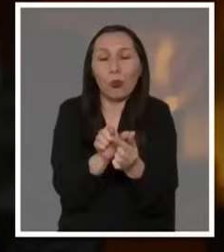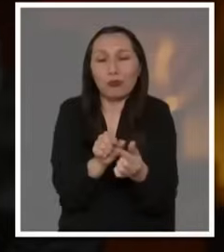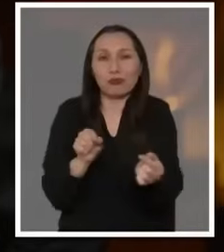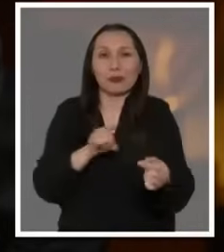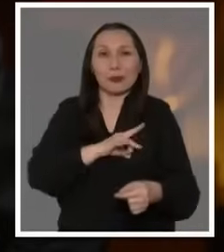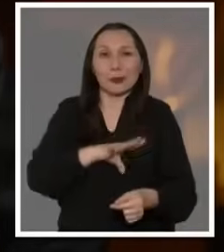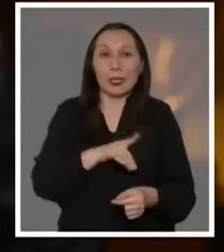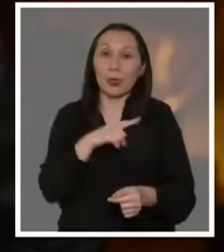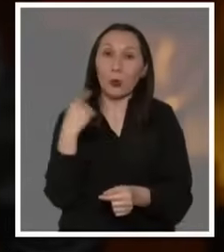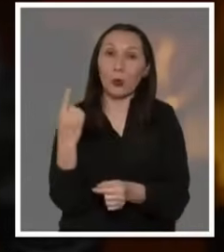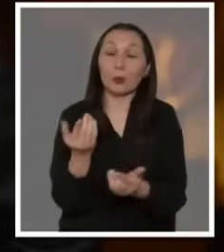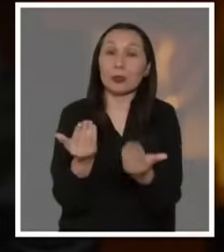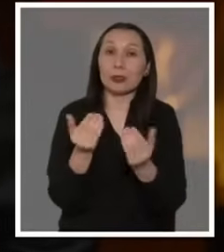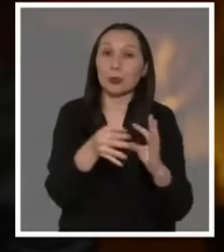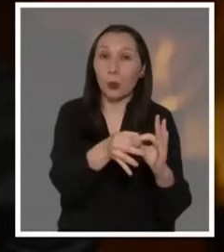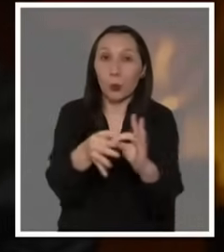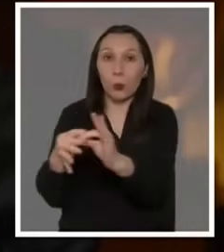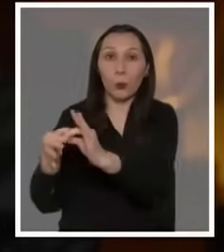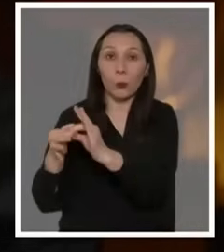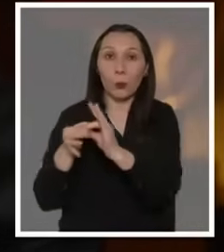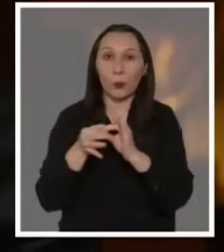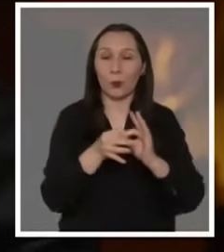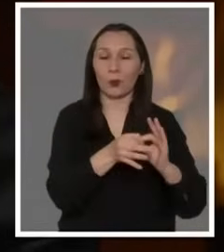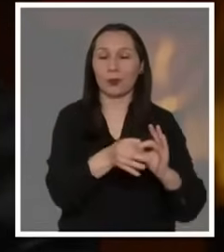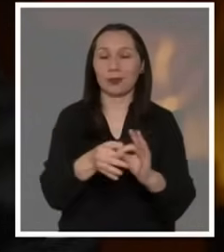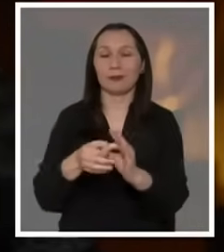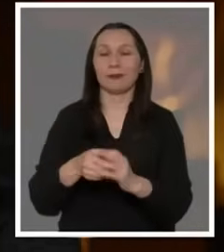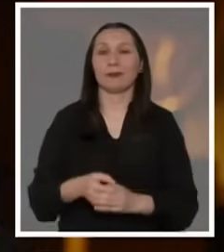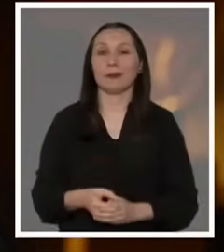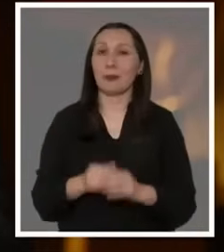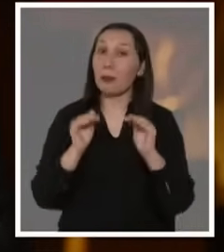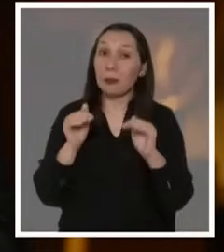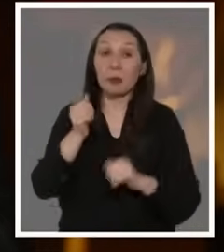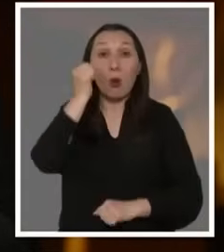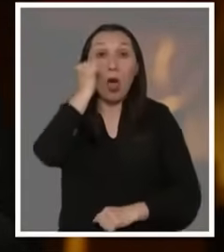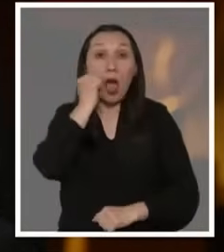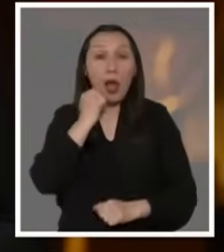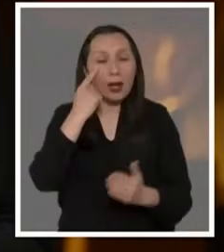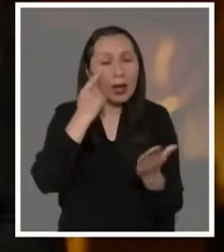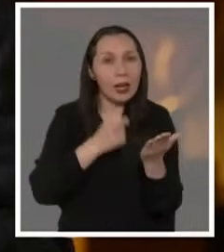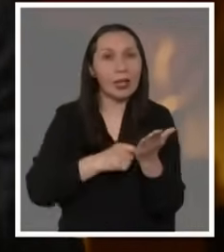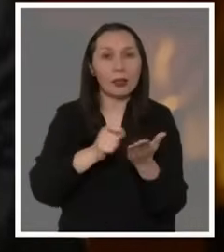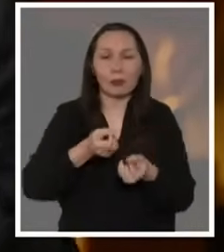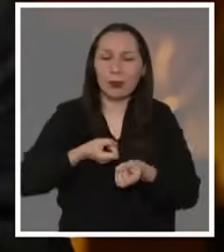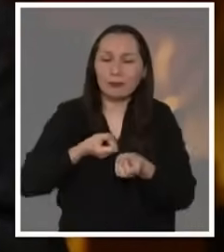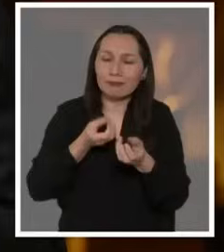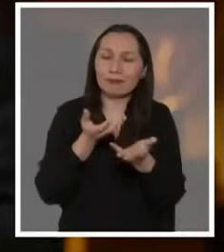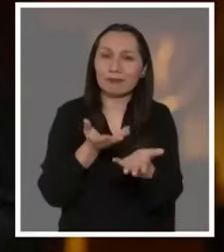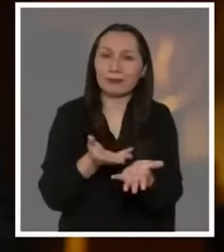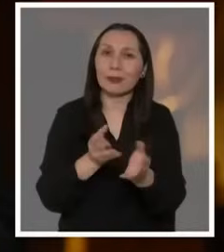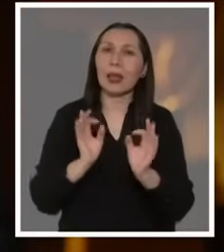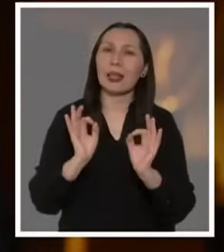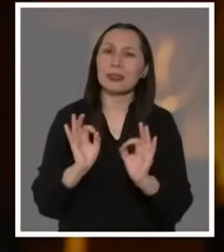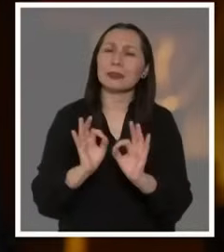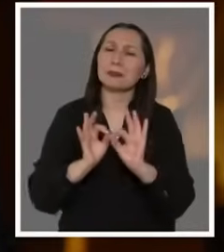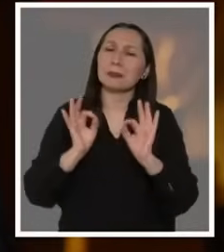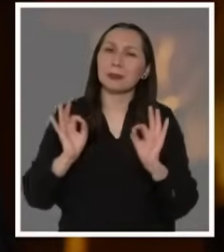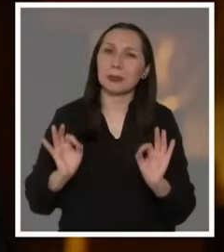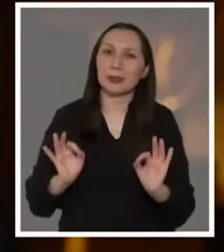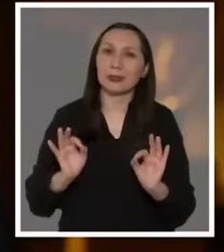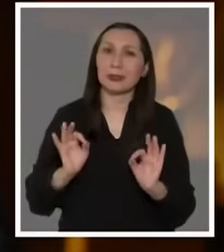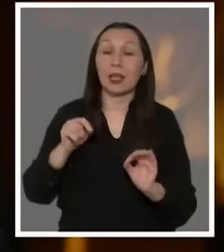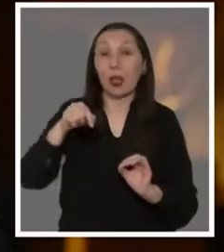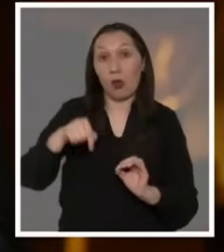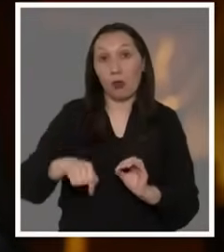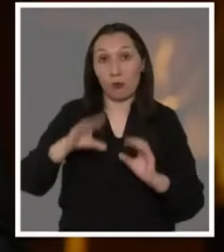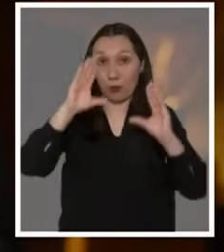nos necesita y nos une a todos. Es ese mismo cariño y reconocimiento que quiero transmitirle muy especialmente a